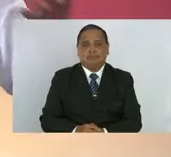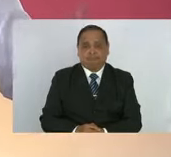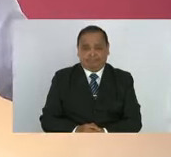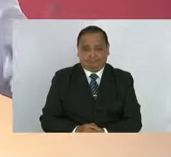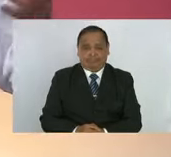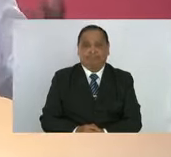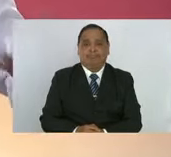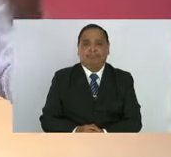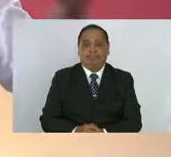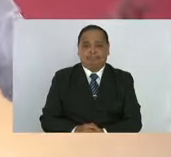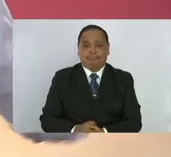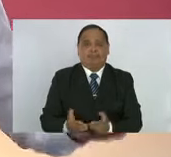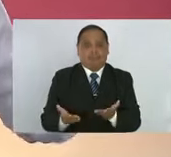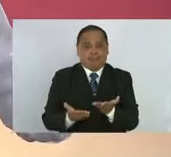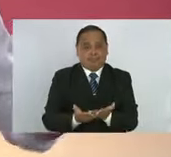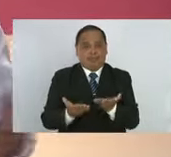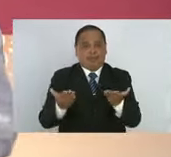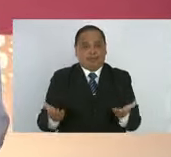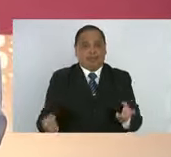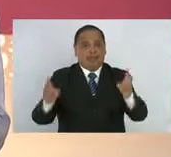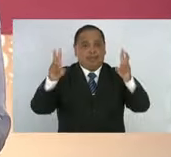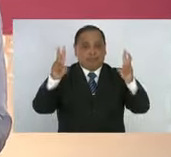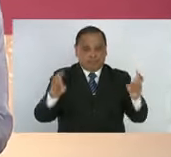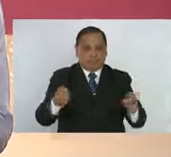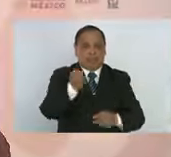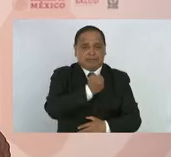levantando el sistema de salud pública.